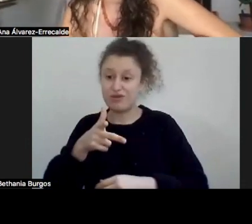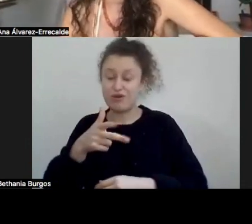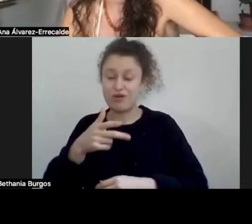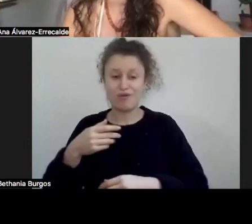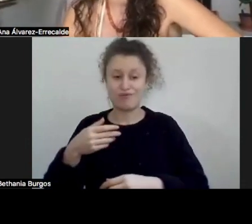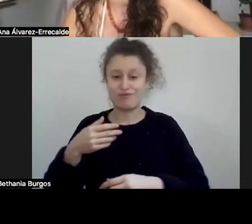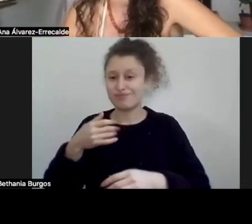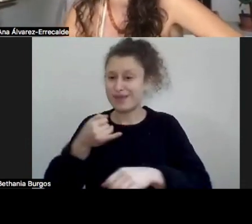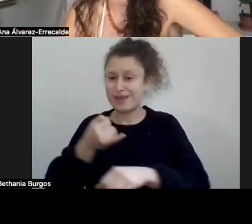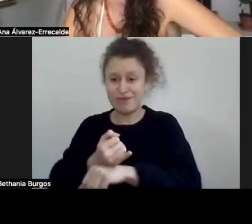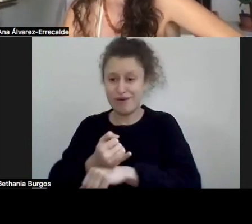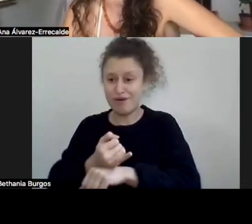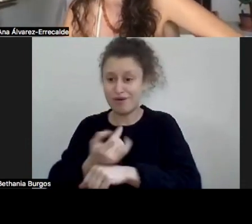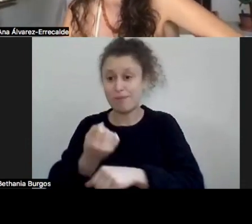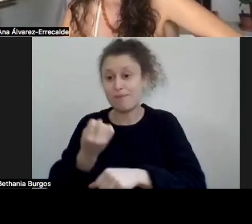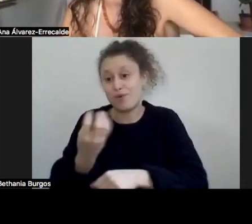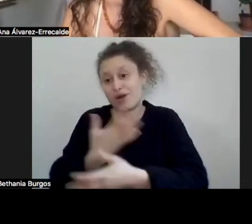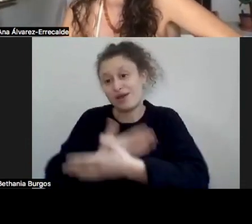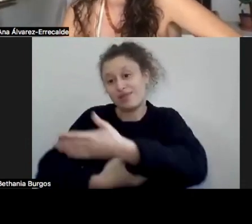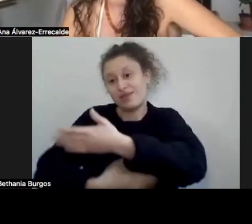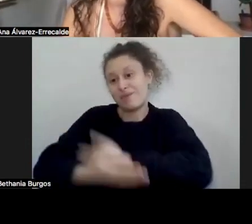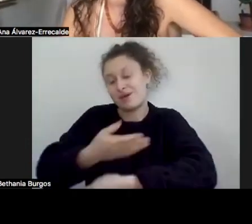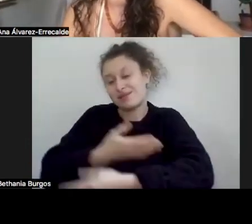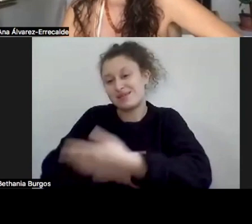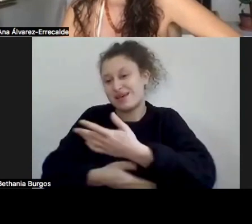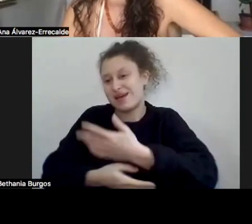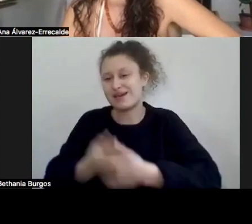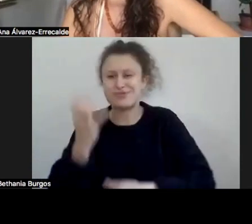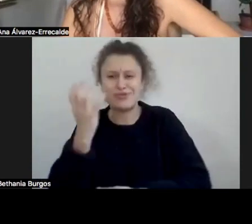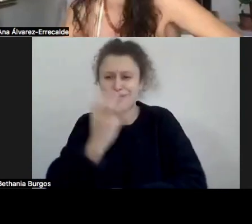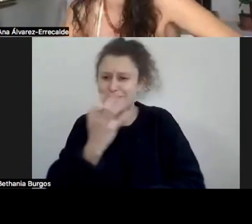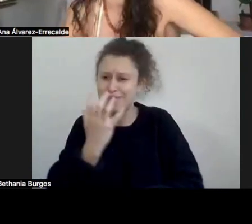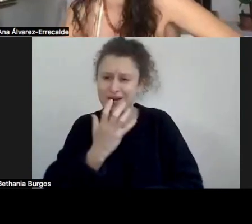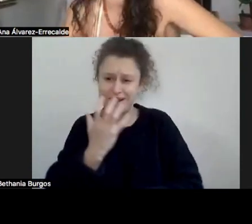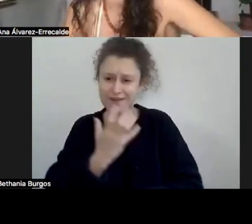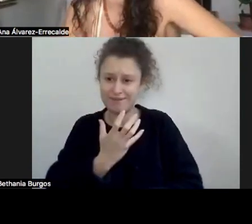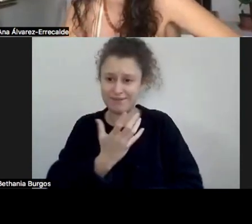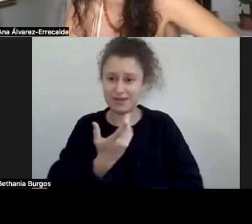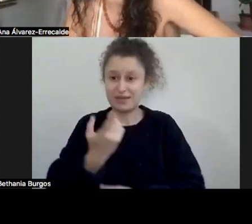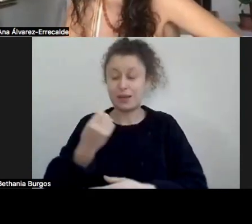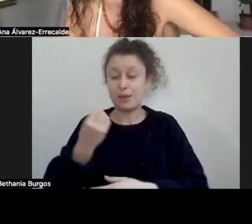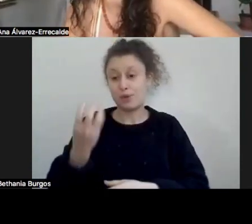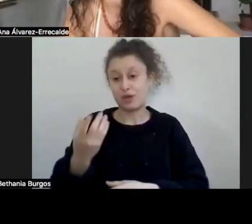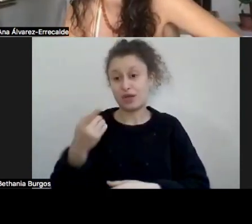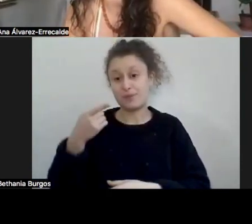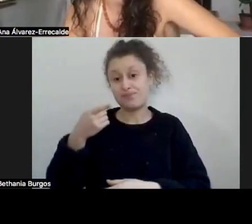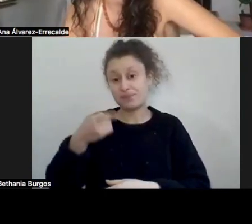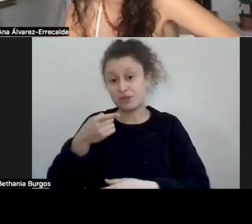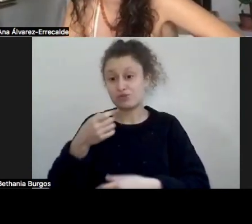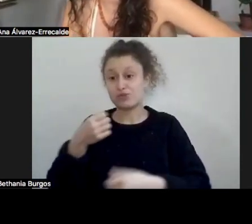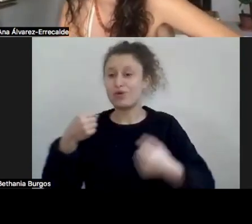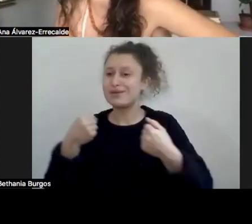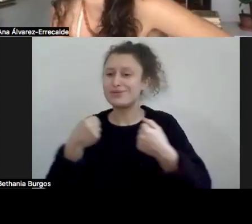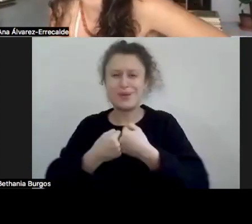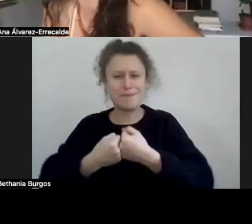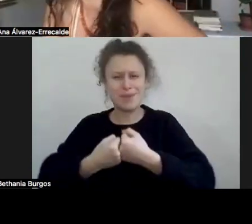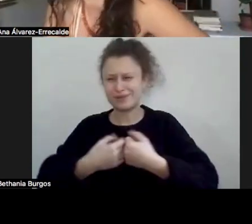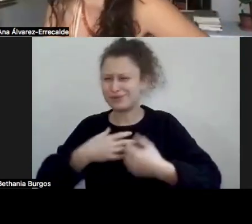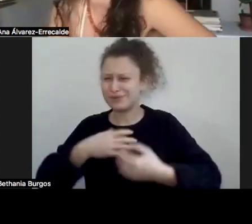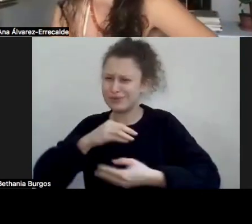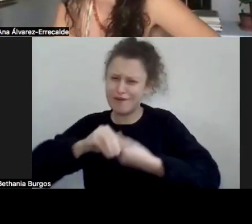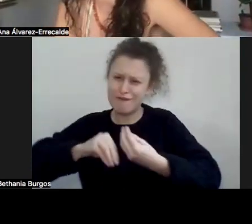hitos determinantes de nuestra historia personal e impactan en nuestras historias familiares. Sin embargo, reciben